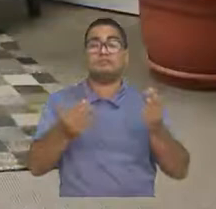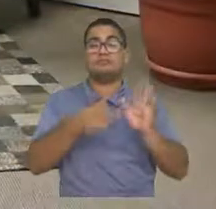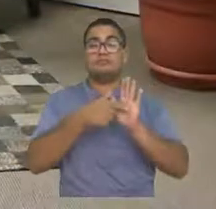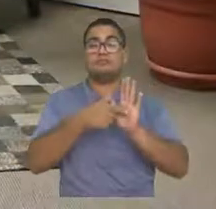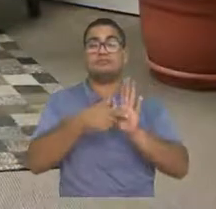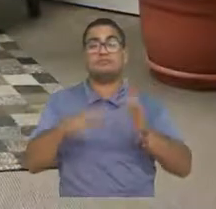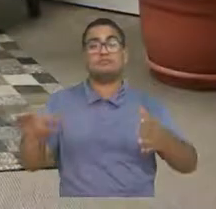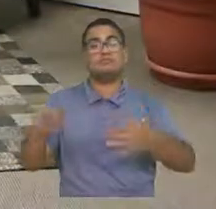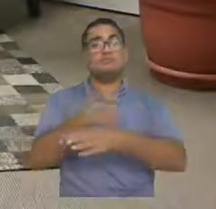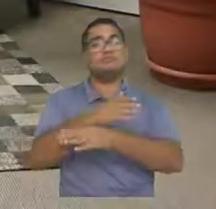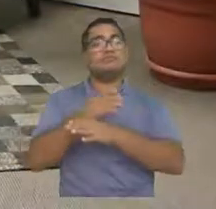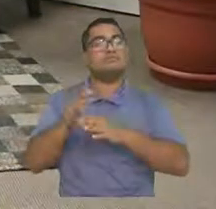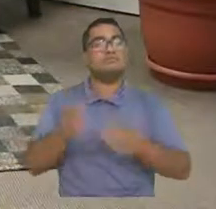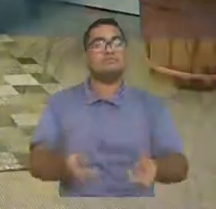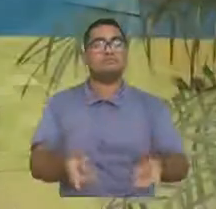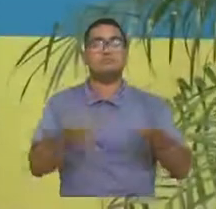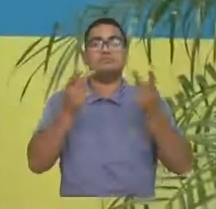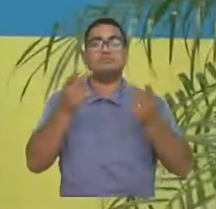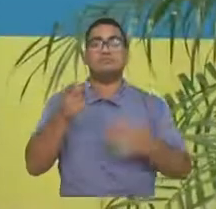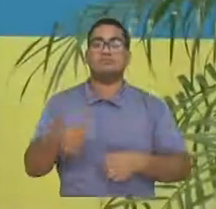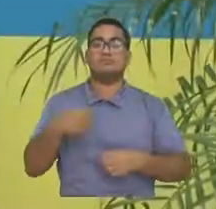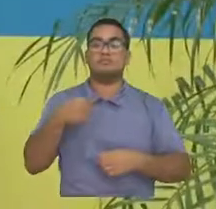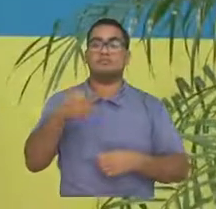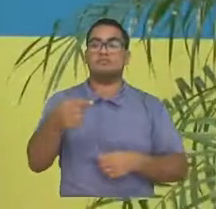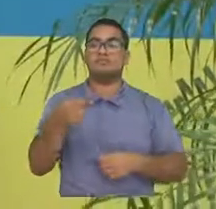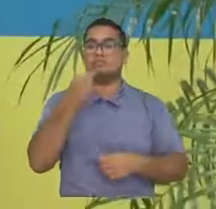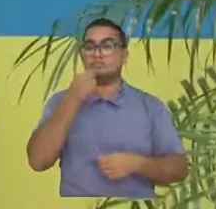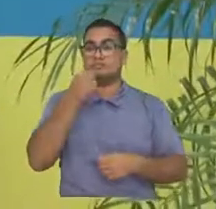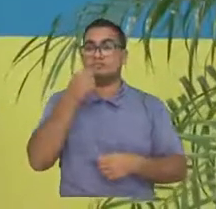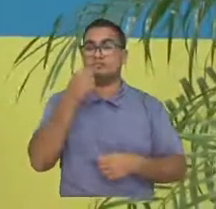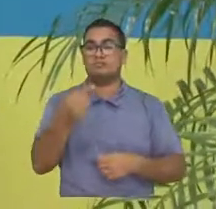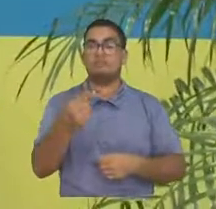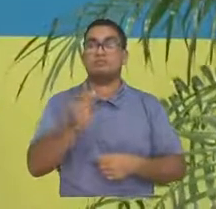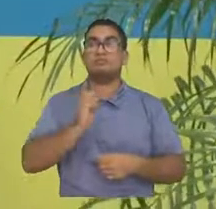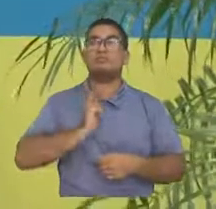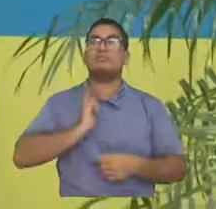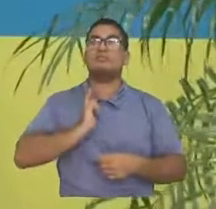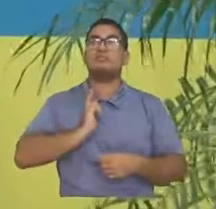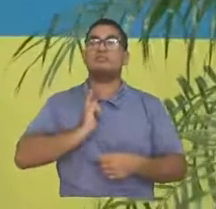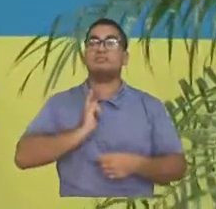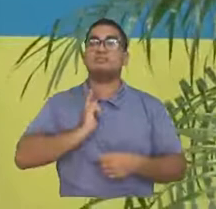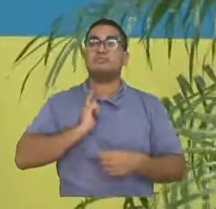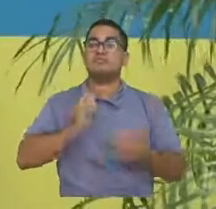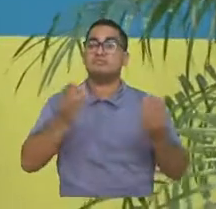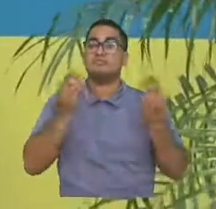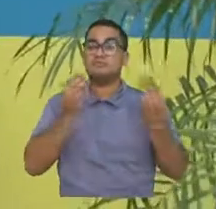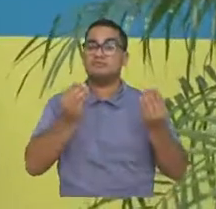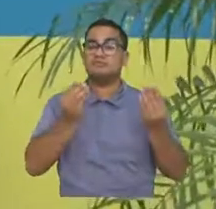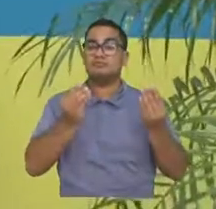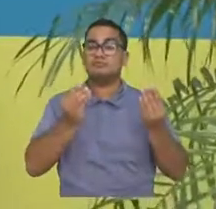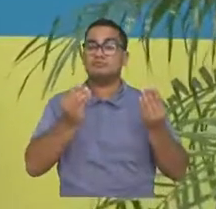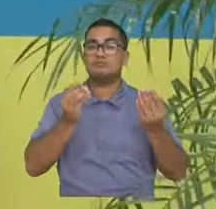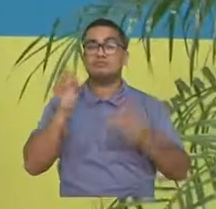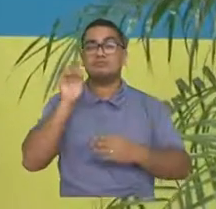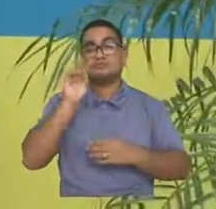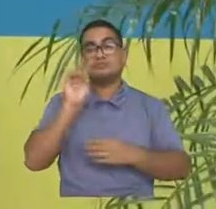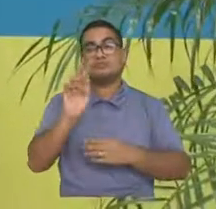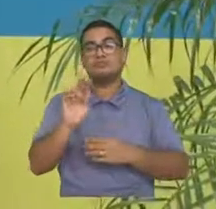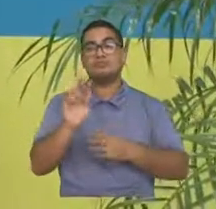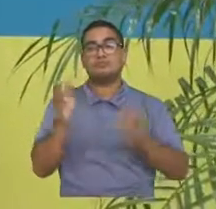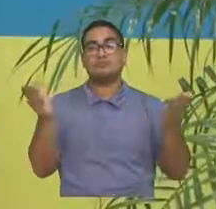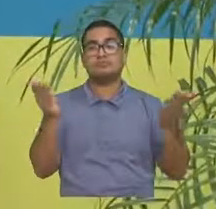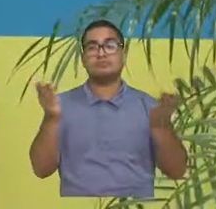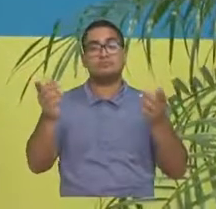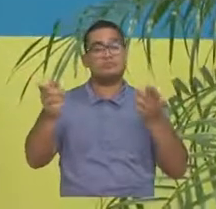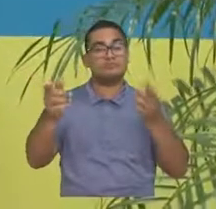de la vida cotidiana que yo te decía. Y a veces tiene mucho que ver con el